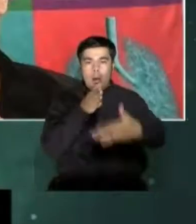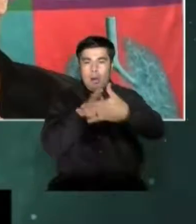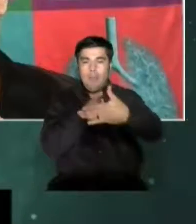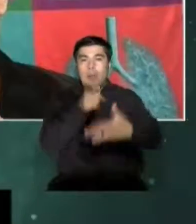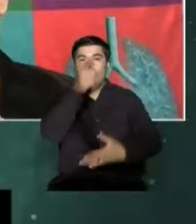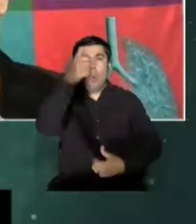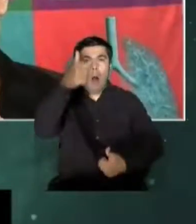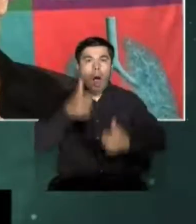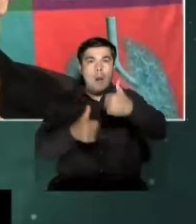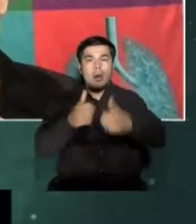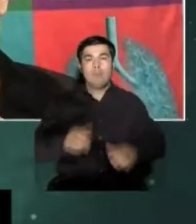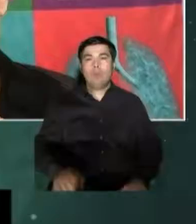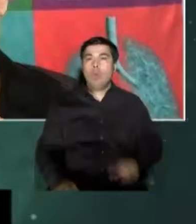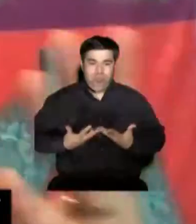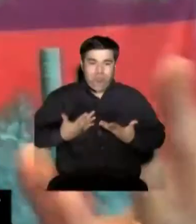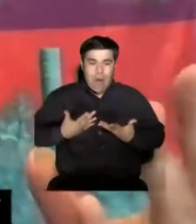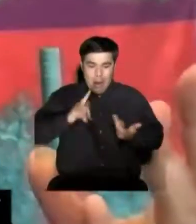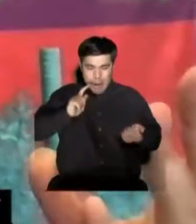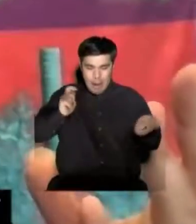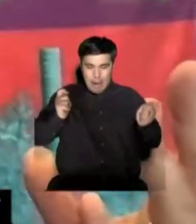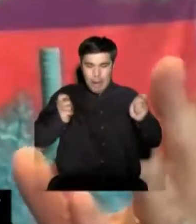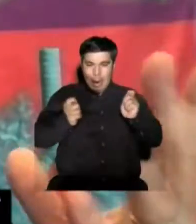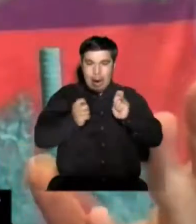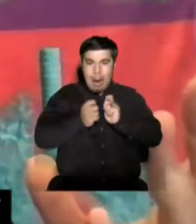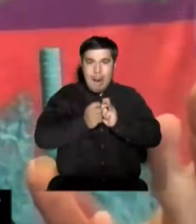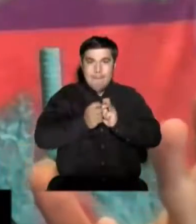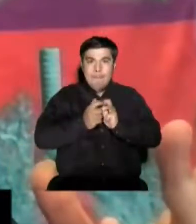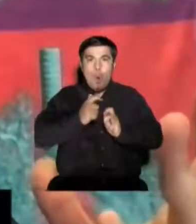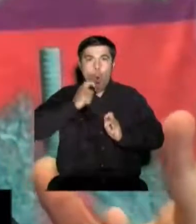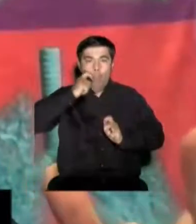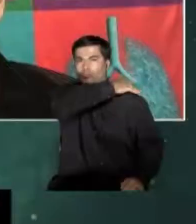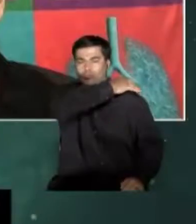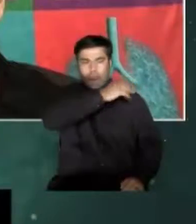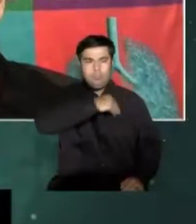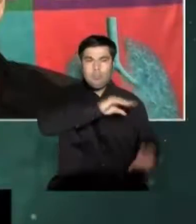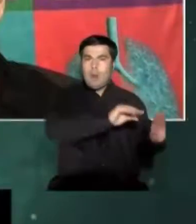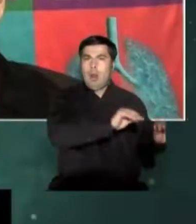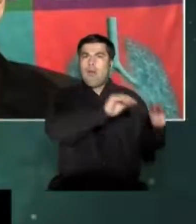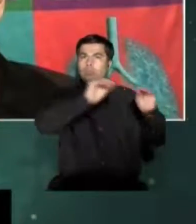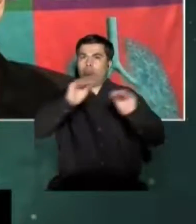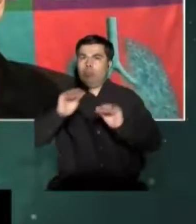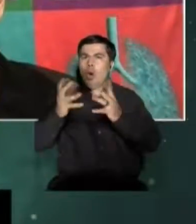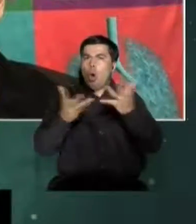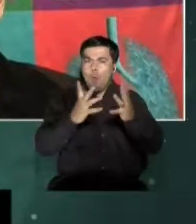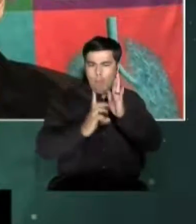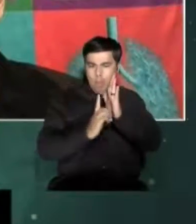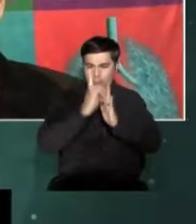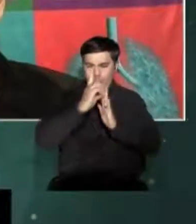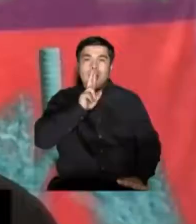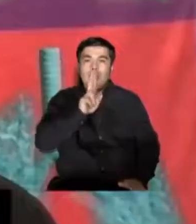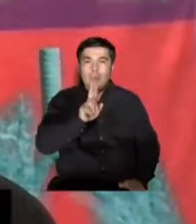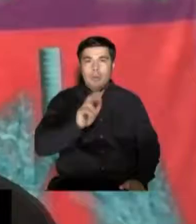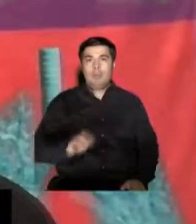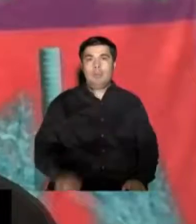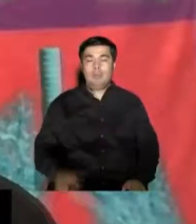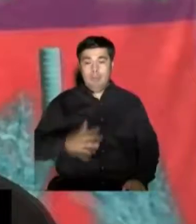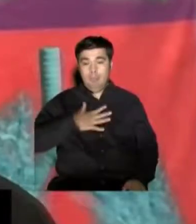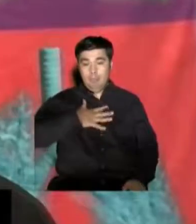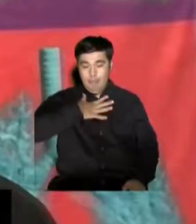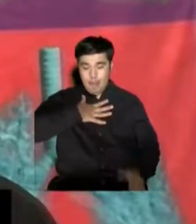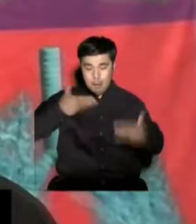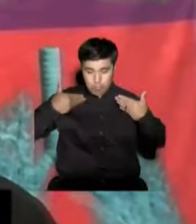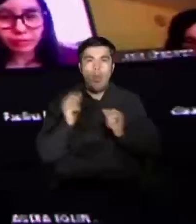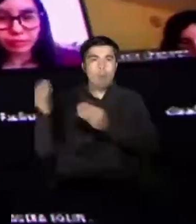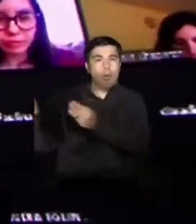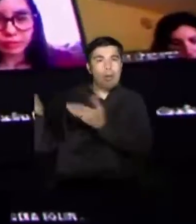destacadas investigaciones y en proyectos de ciencias de la vida como el genoma humano fue una de las invitadas más esperadas del día 2 del evento la también empezaría en su charla magistral